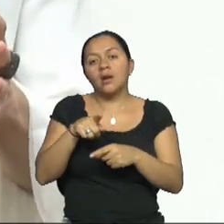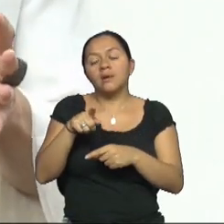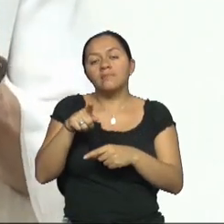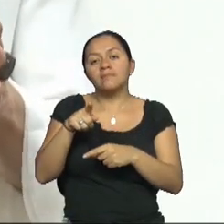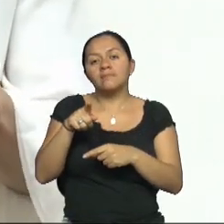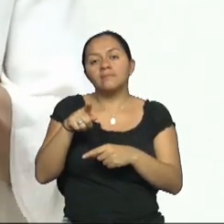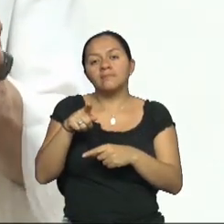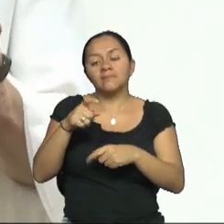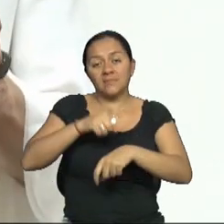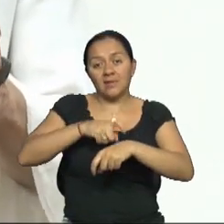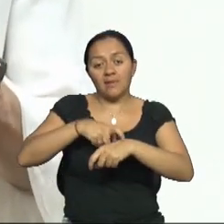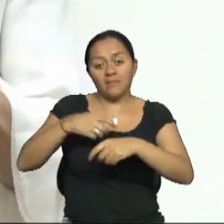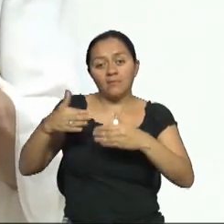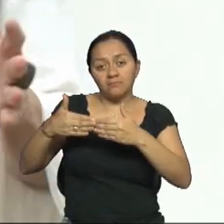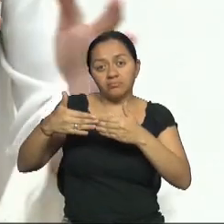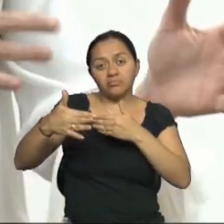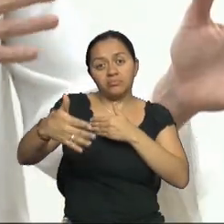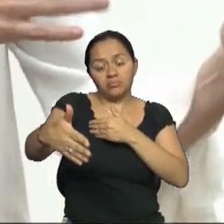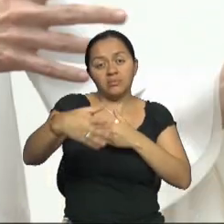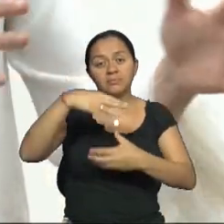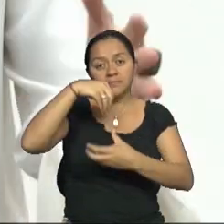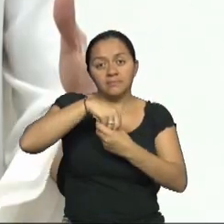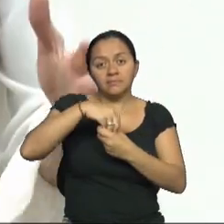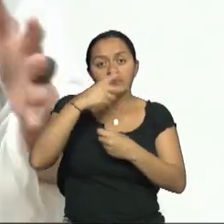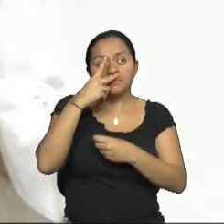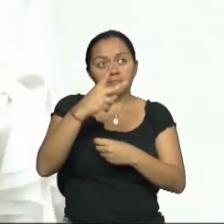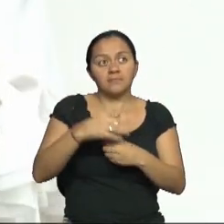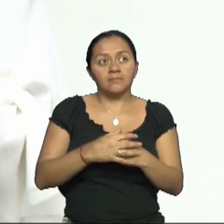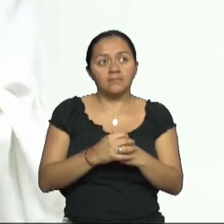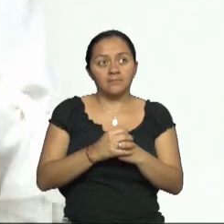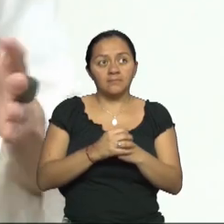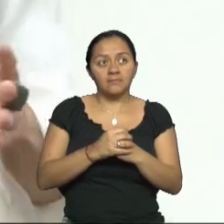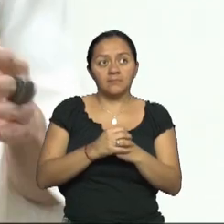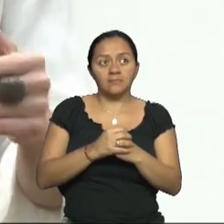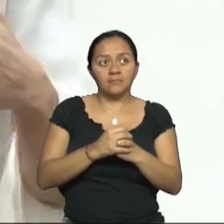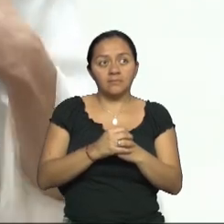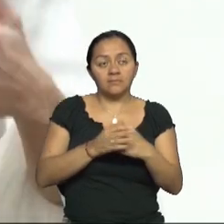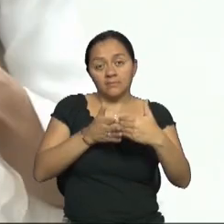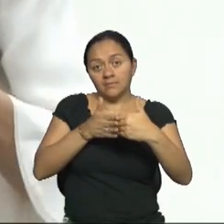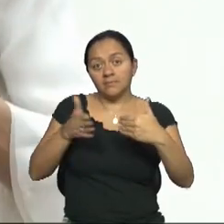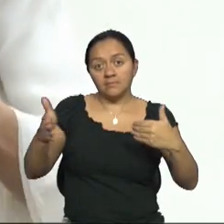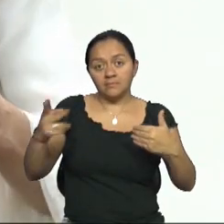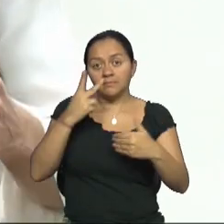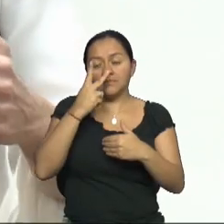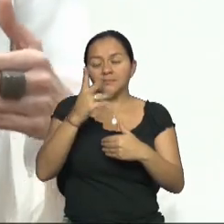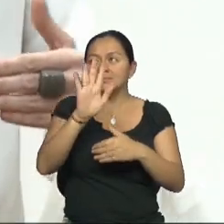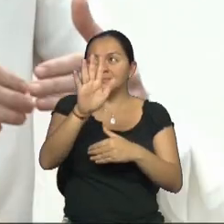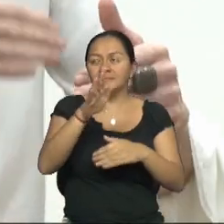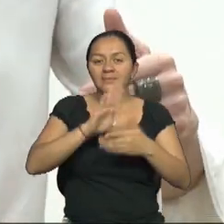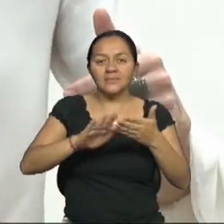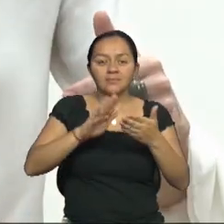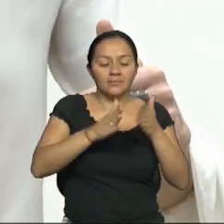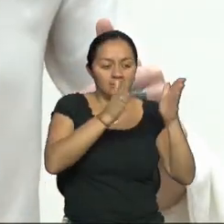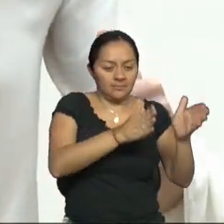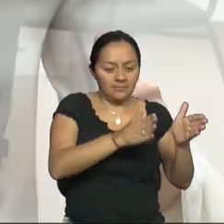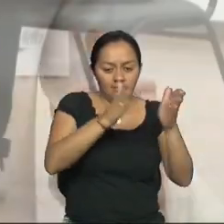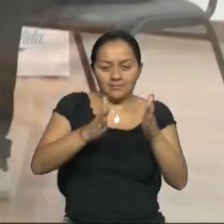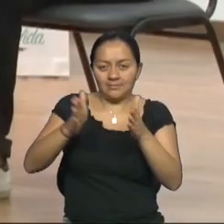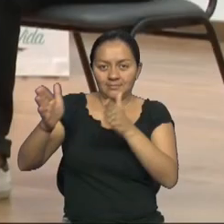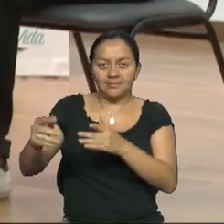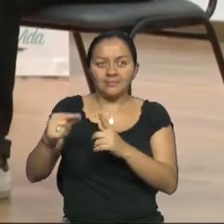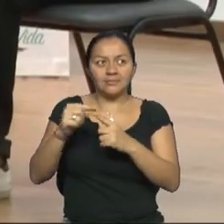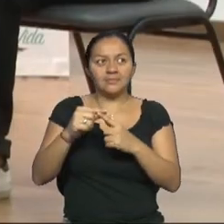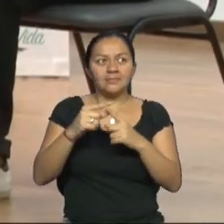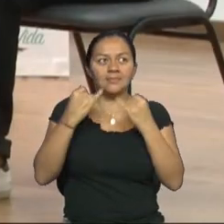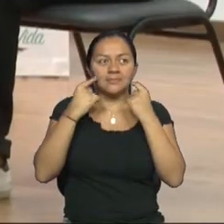y en el periodo, o sea, uh-huh. y fase aguda, posaguda y del periodo longitudinal, me cuesta hablar en castellano, ¿eh? Y en todos los